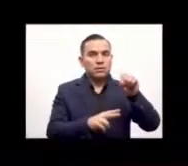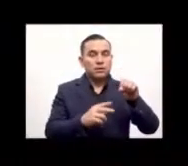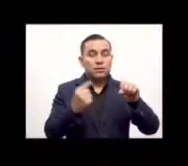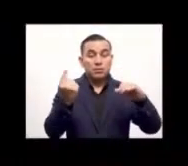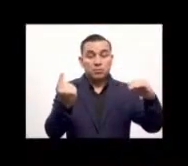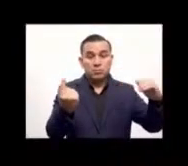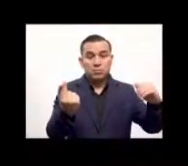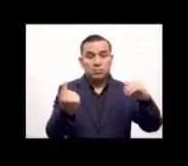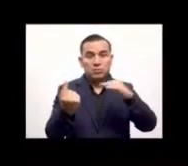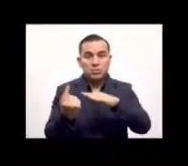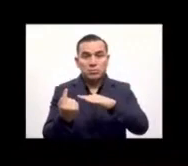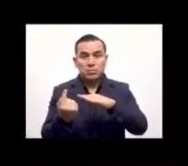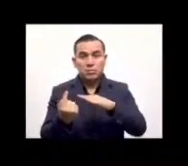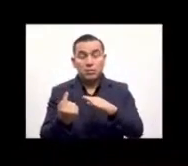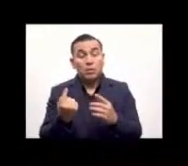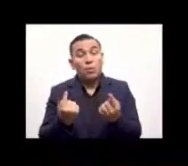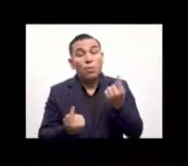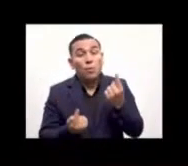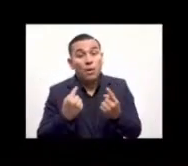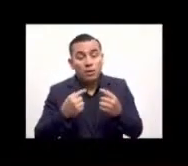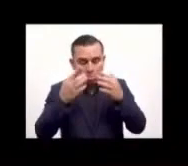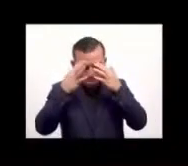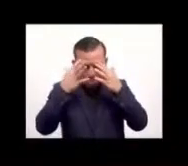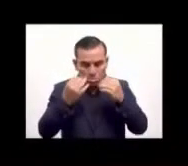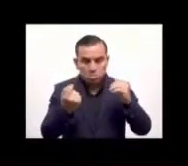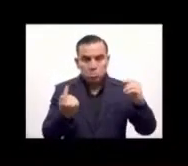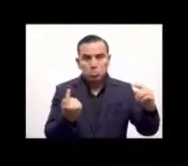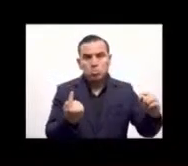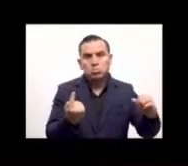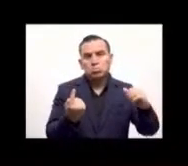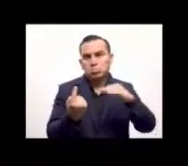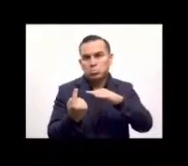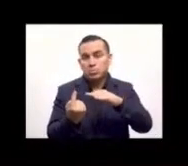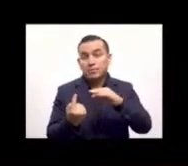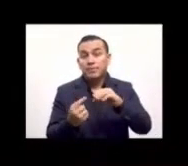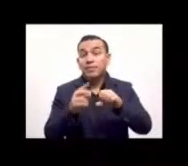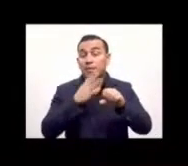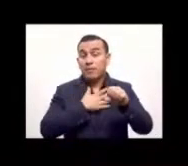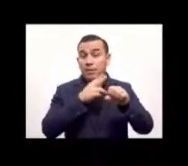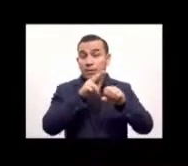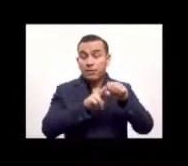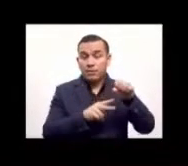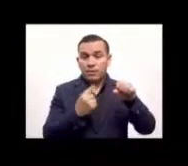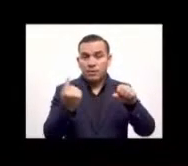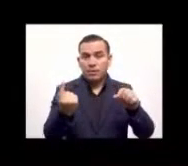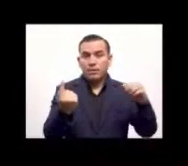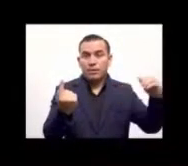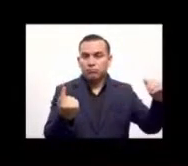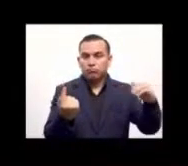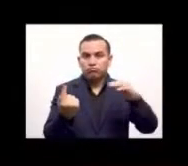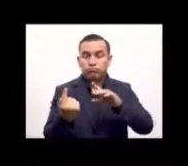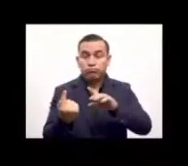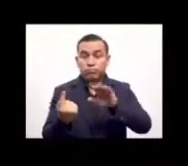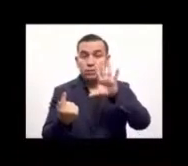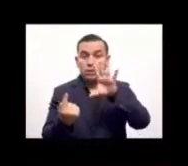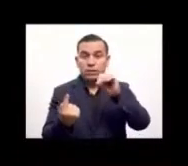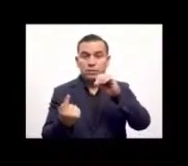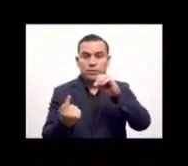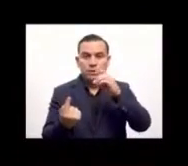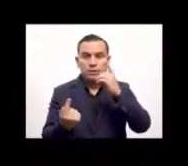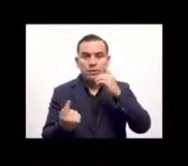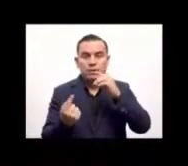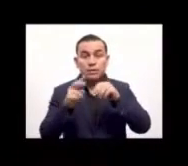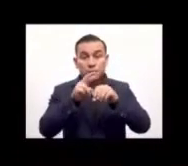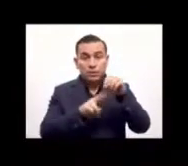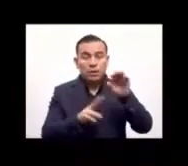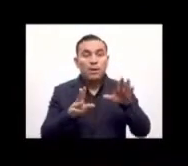bien. Pero te pongo el ejemplo de Suiza, que Suiza fue de los primeros países que rompió brecha y cuando menos emitió un